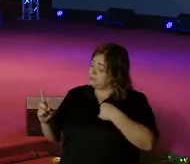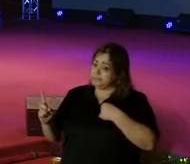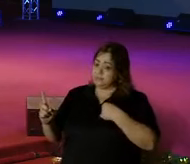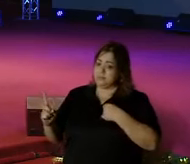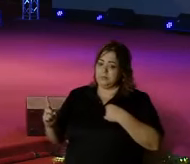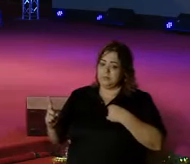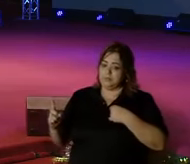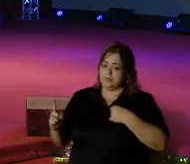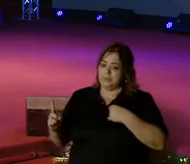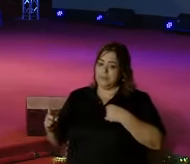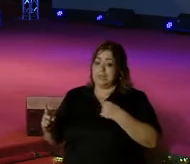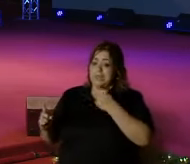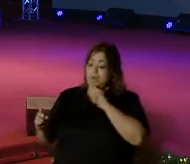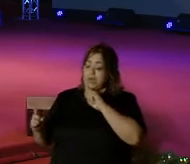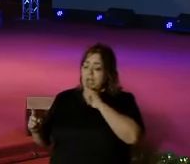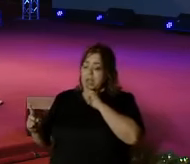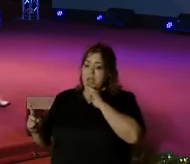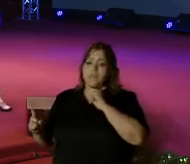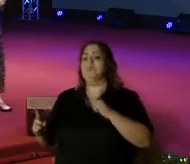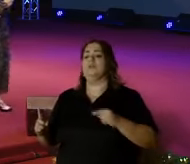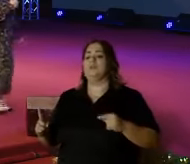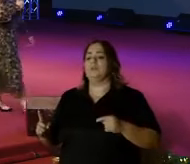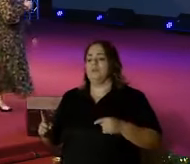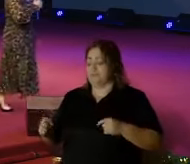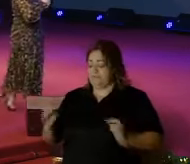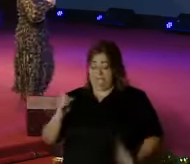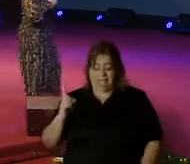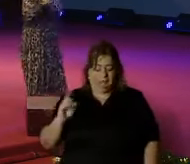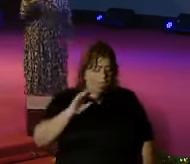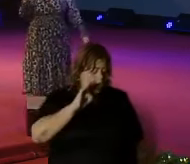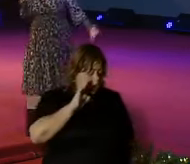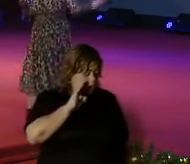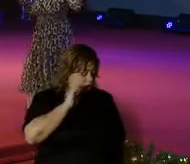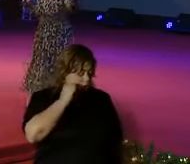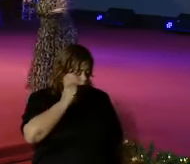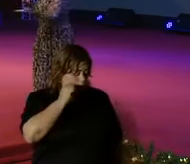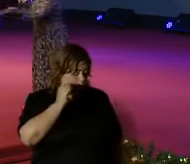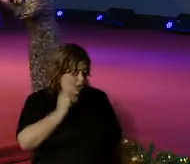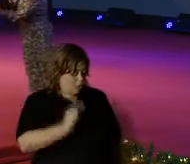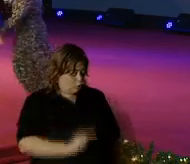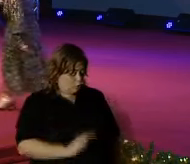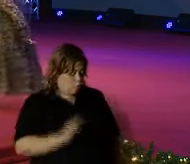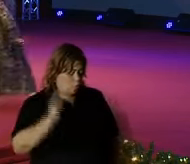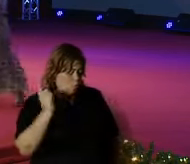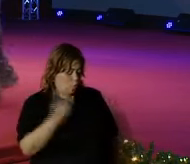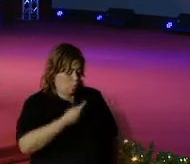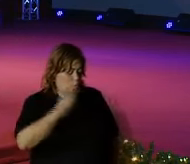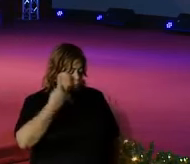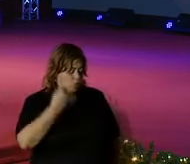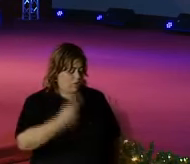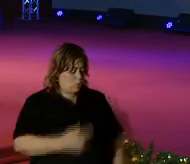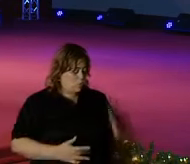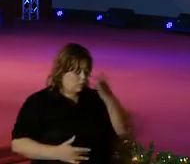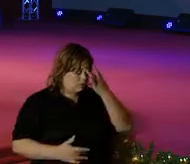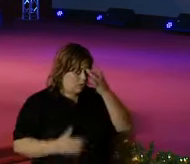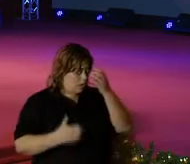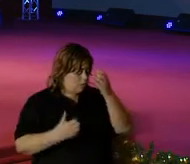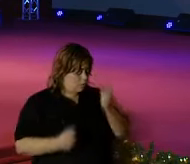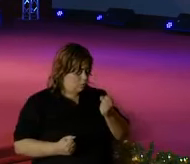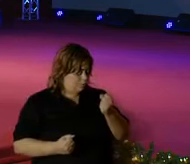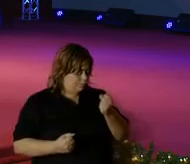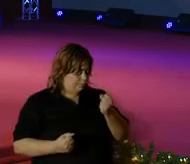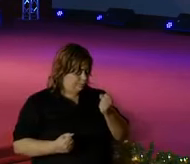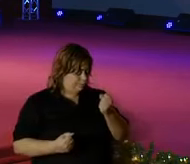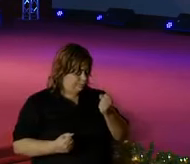Y le dijo toda la verdad. Y le dijo, hija, no solamente viniste a recibir sanidad, es que los atrevidos,